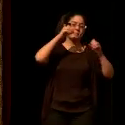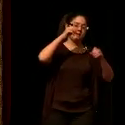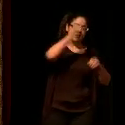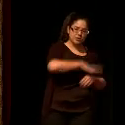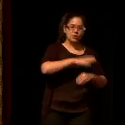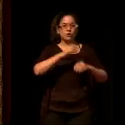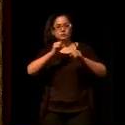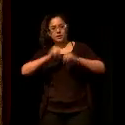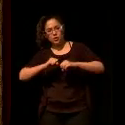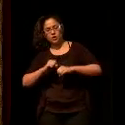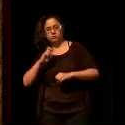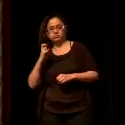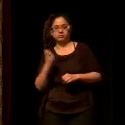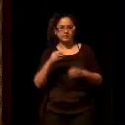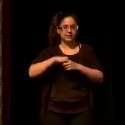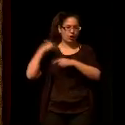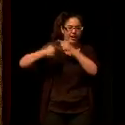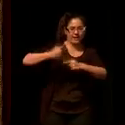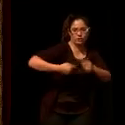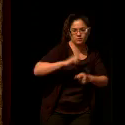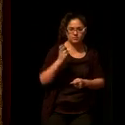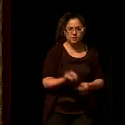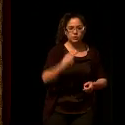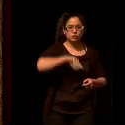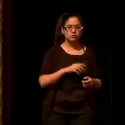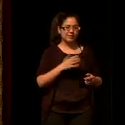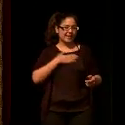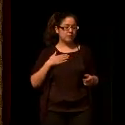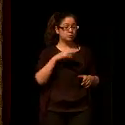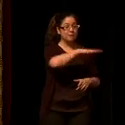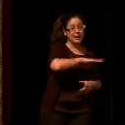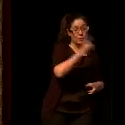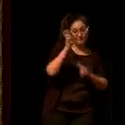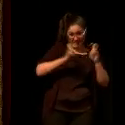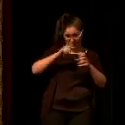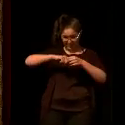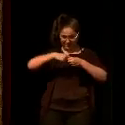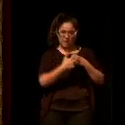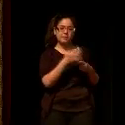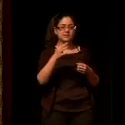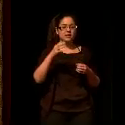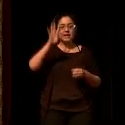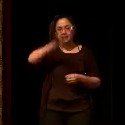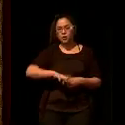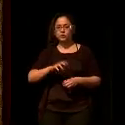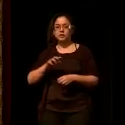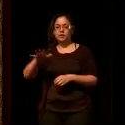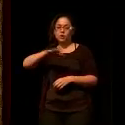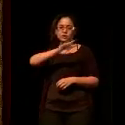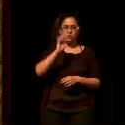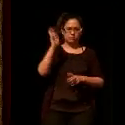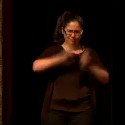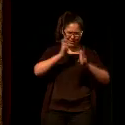a la participación de la ciudadanía de este barrio también vienen de otros lugares de cataluña pero diríamos que